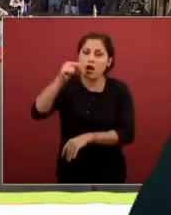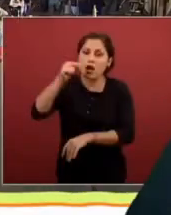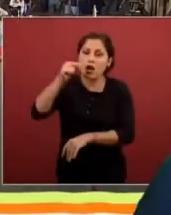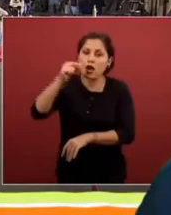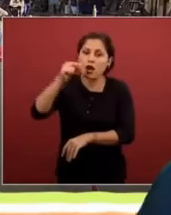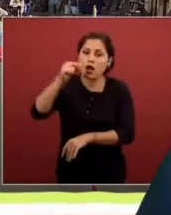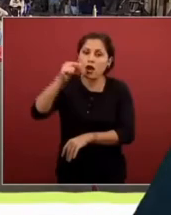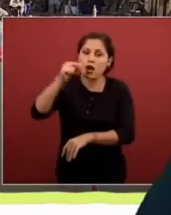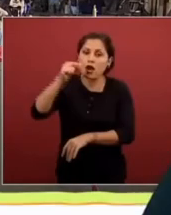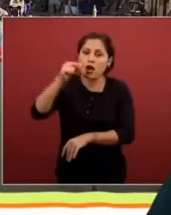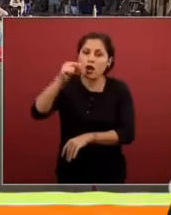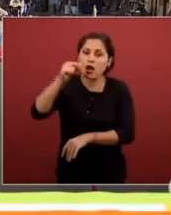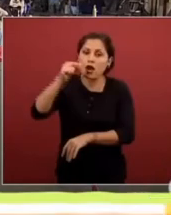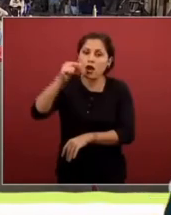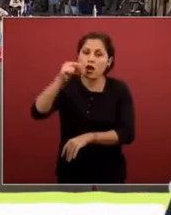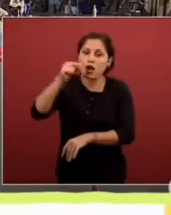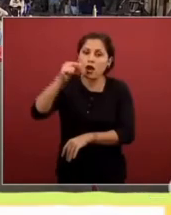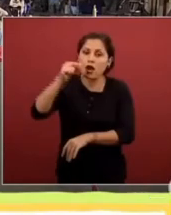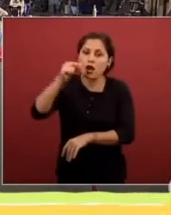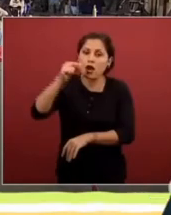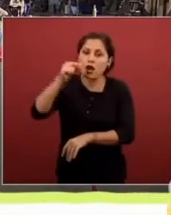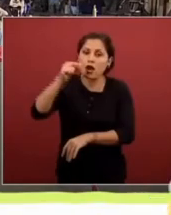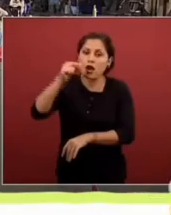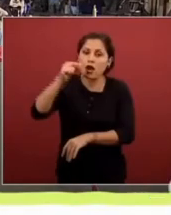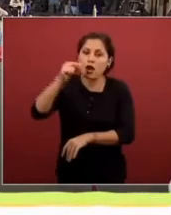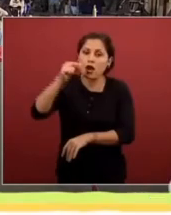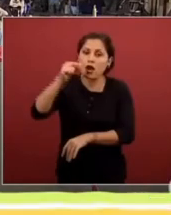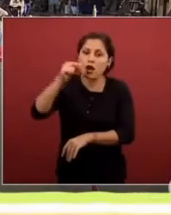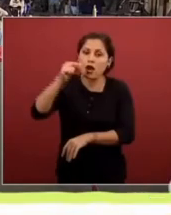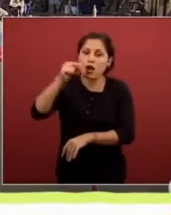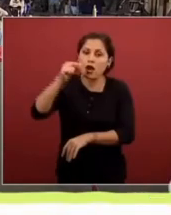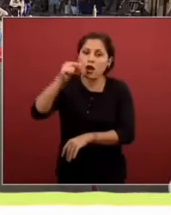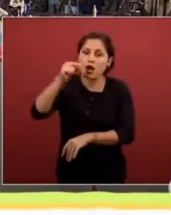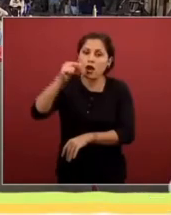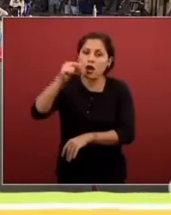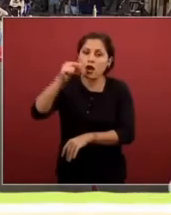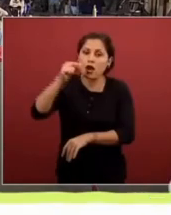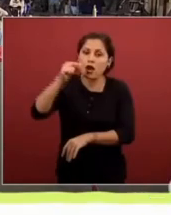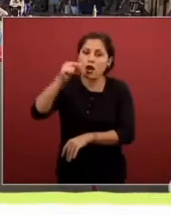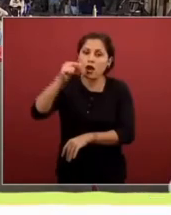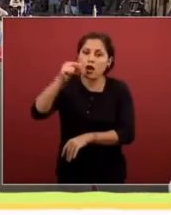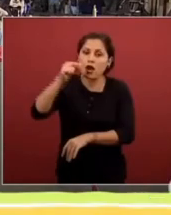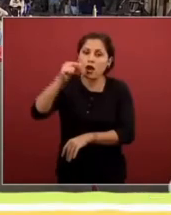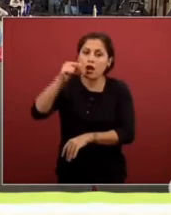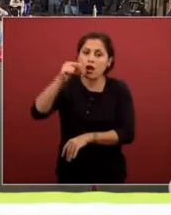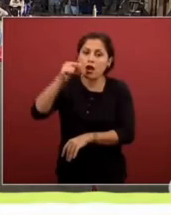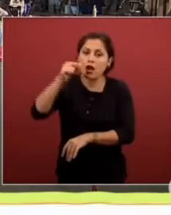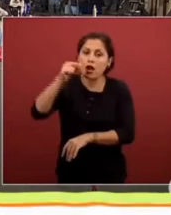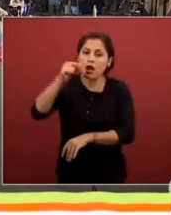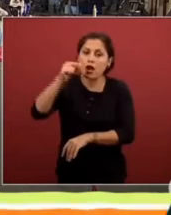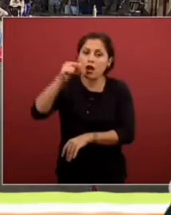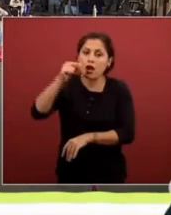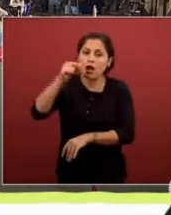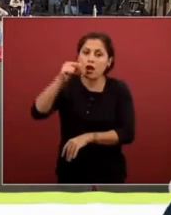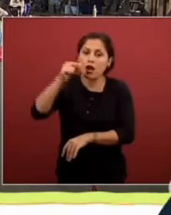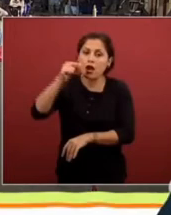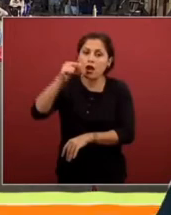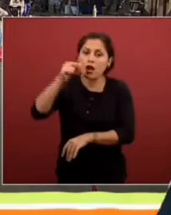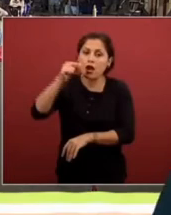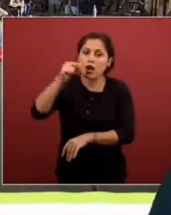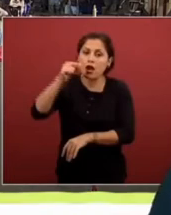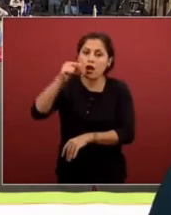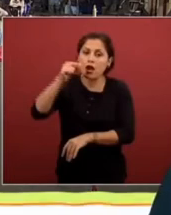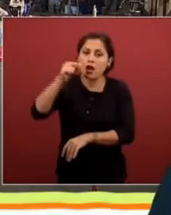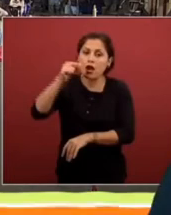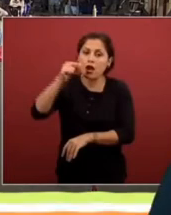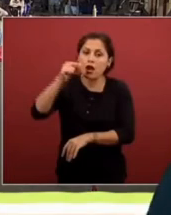les haga extraño si esto se mueve. Ahora, bueno, vamos a rápido porque ya estamos, llegamos a los 5